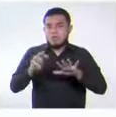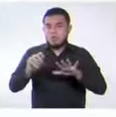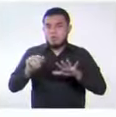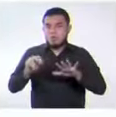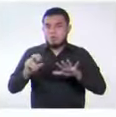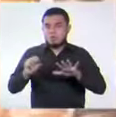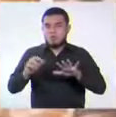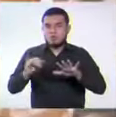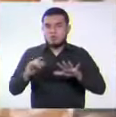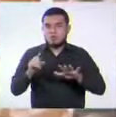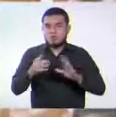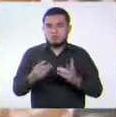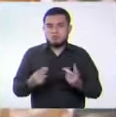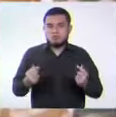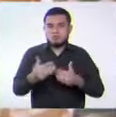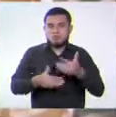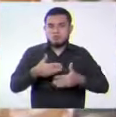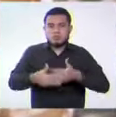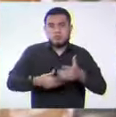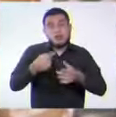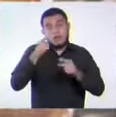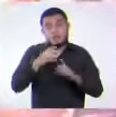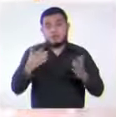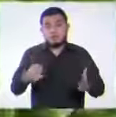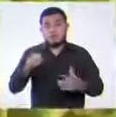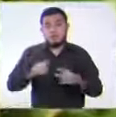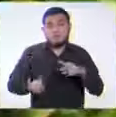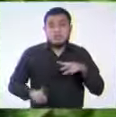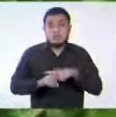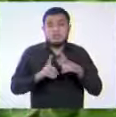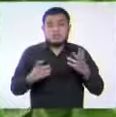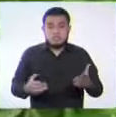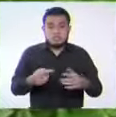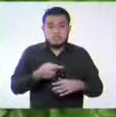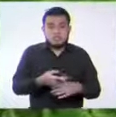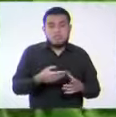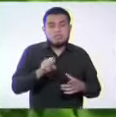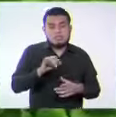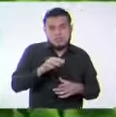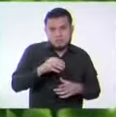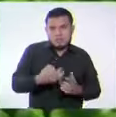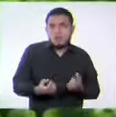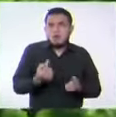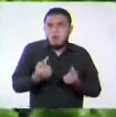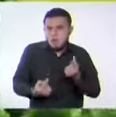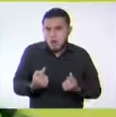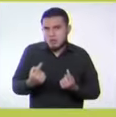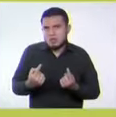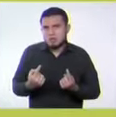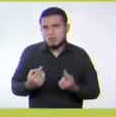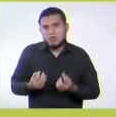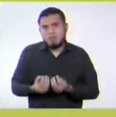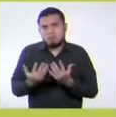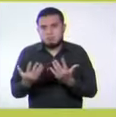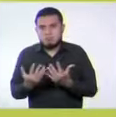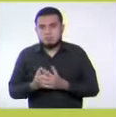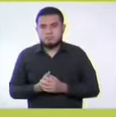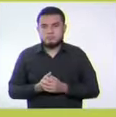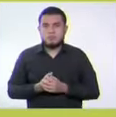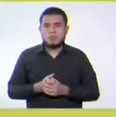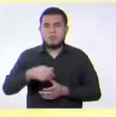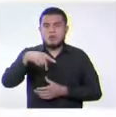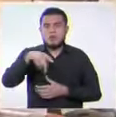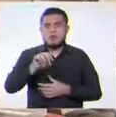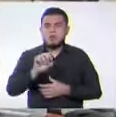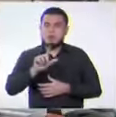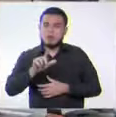durante su hidrólisis. Entonces, si existen carbohidratos simples, ¿cuáles son los complejos? Bueno, son los